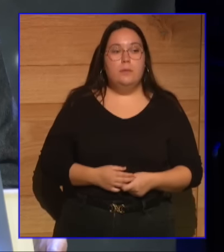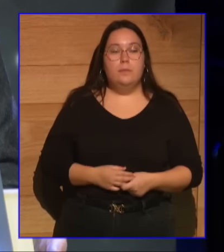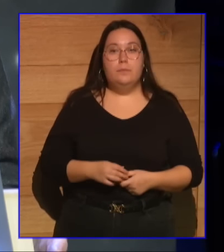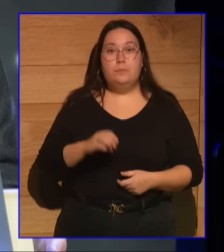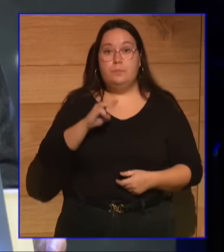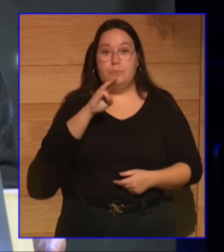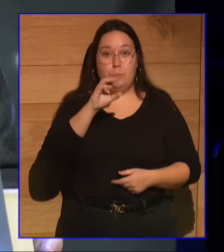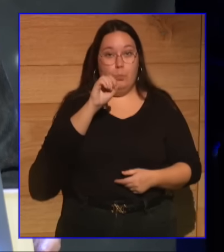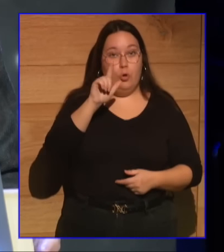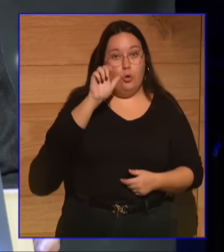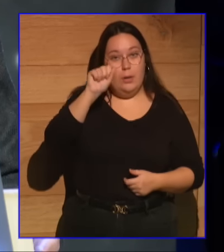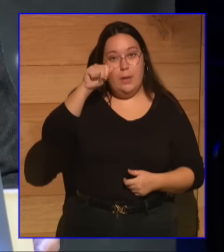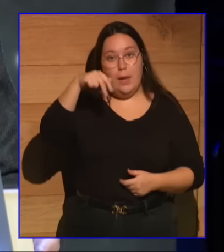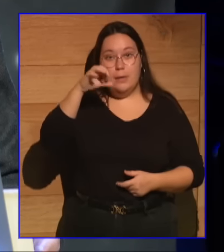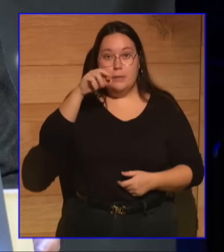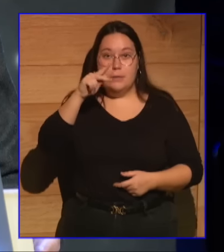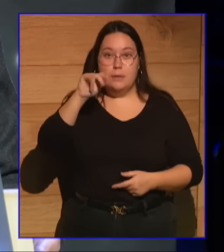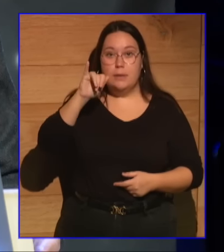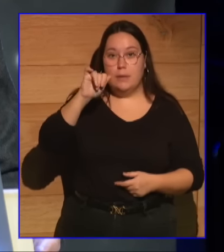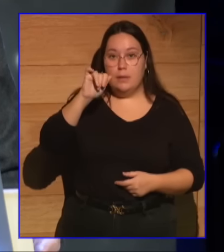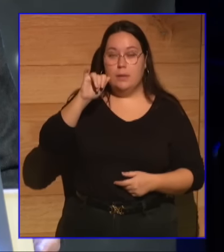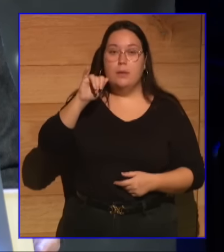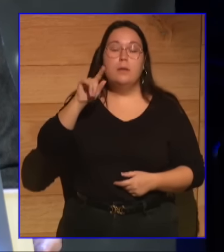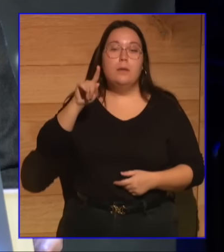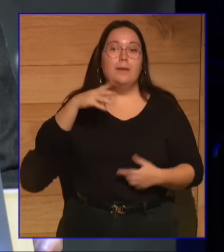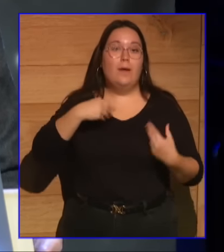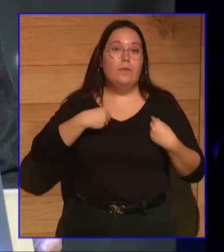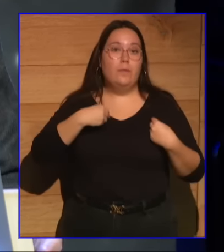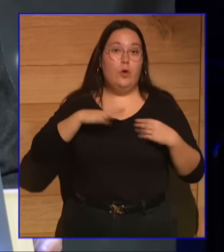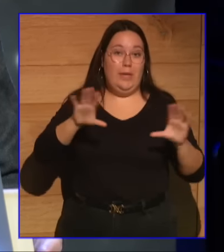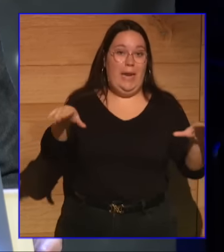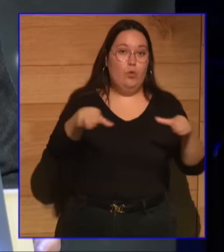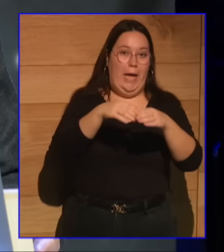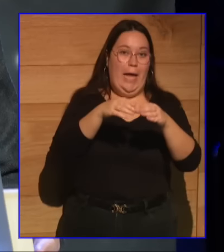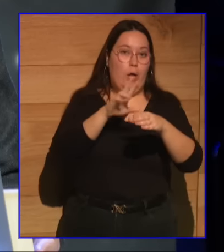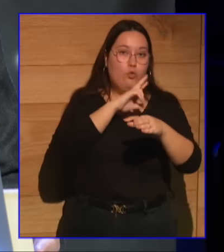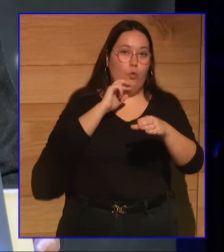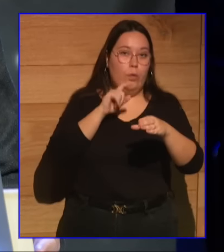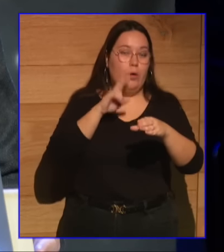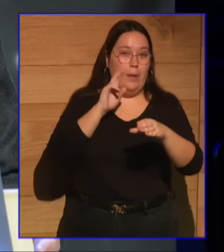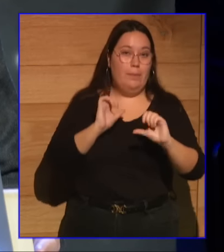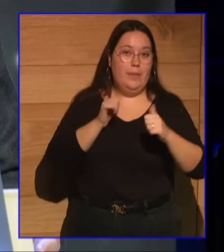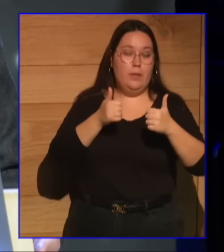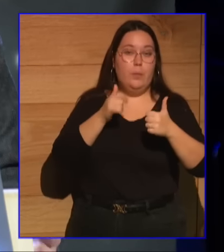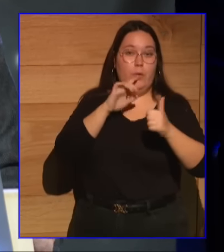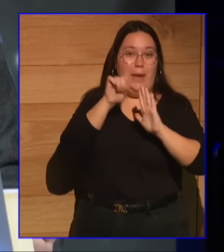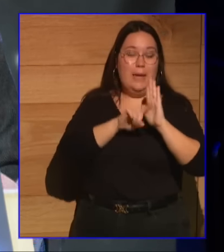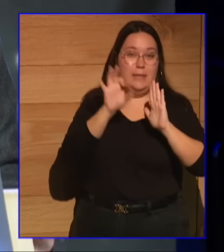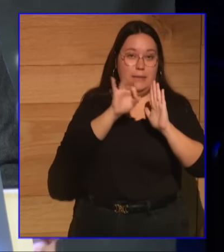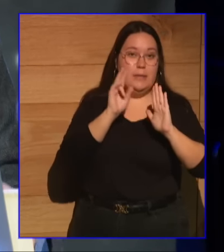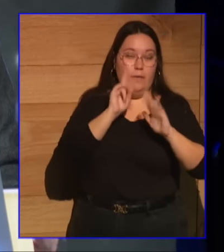Polanski, que vivió como niño en el gueto de Cracovia, que precisamente es el gueto que vemos al principio en la lista de